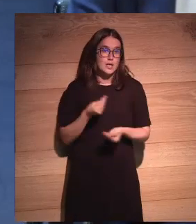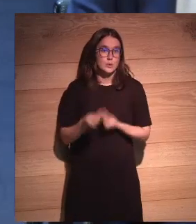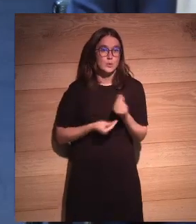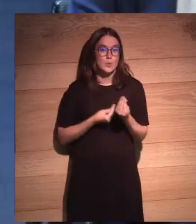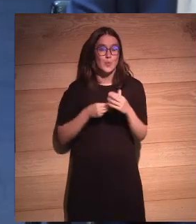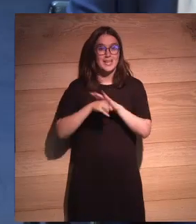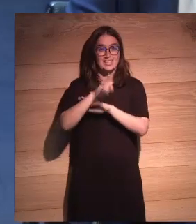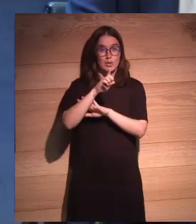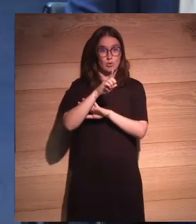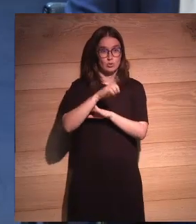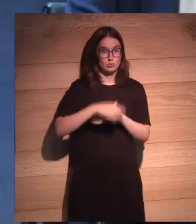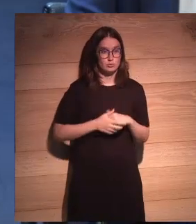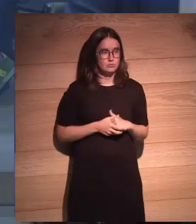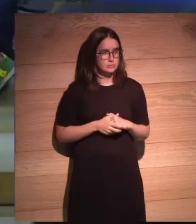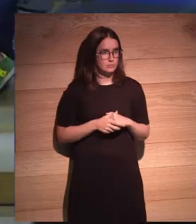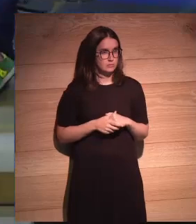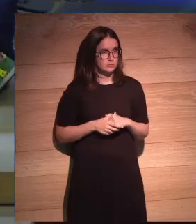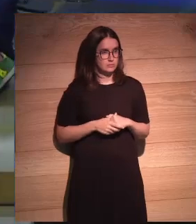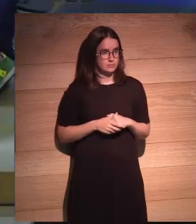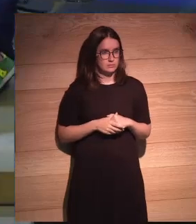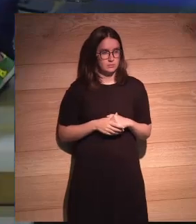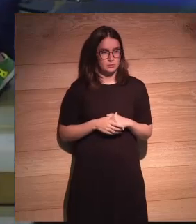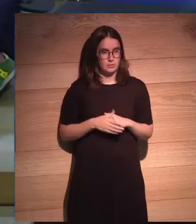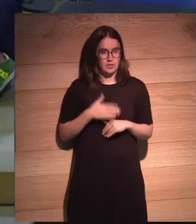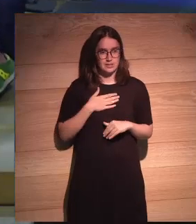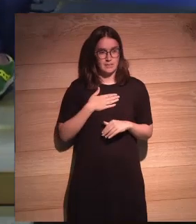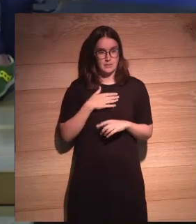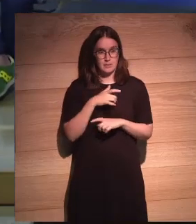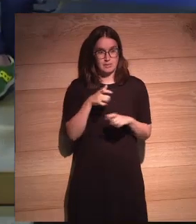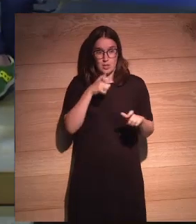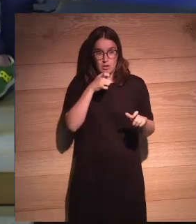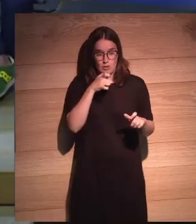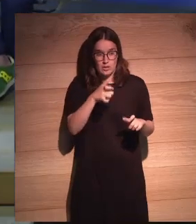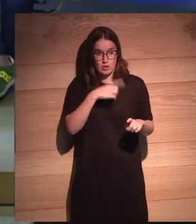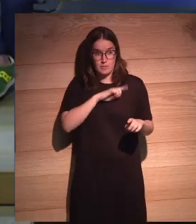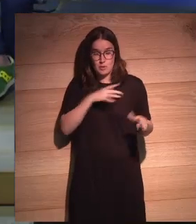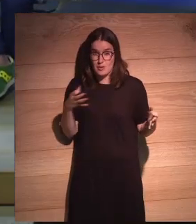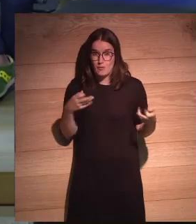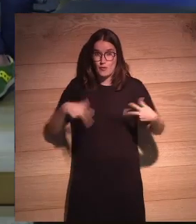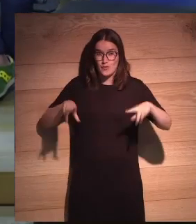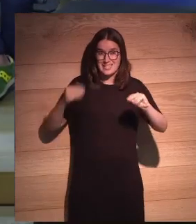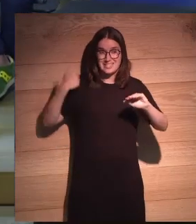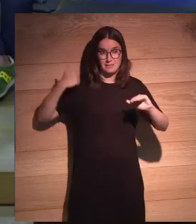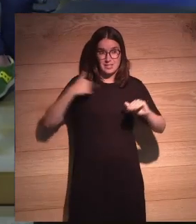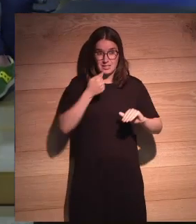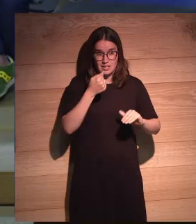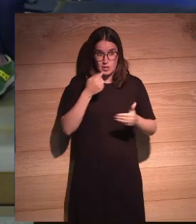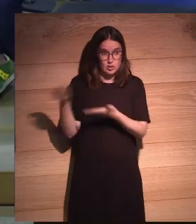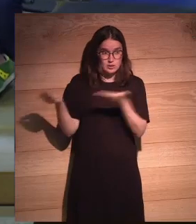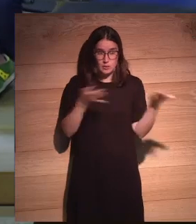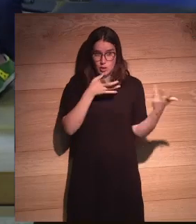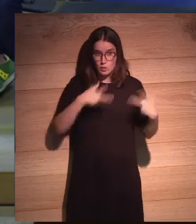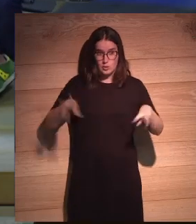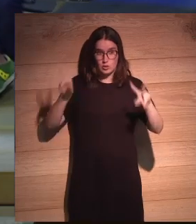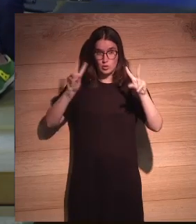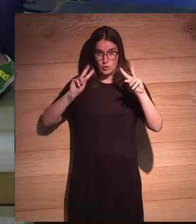los desarrollos que hay. Bueno, voy a ser la persona más odiada de este auditorio, pero tengo que cortar ya. Me están diciendo, les invito a que ahora,